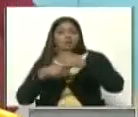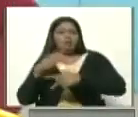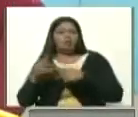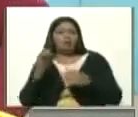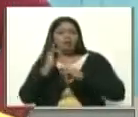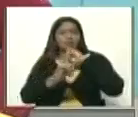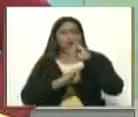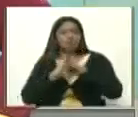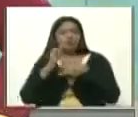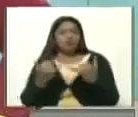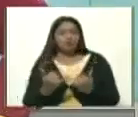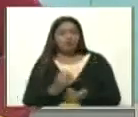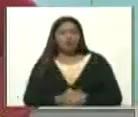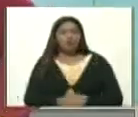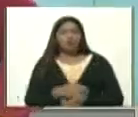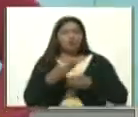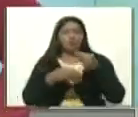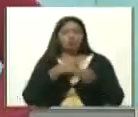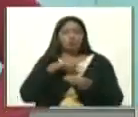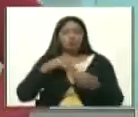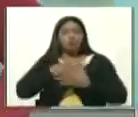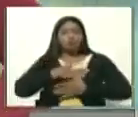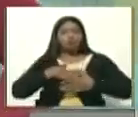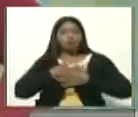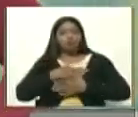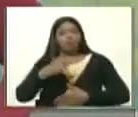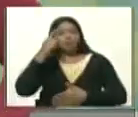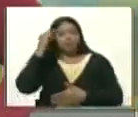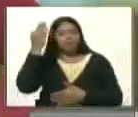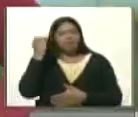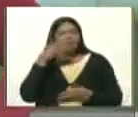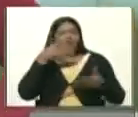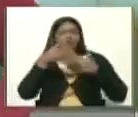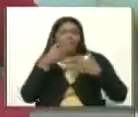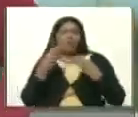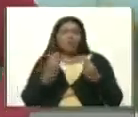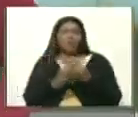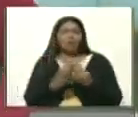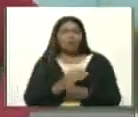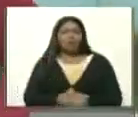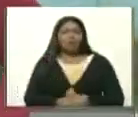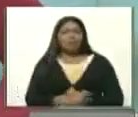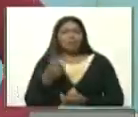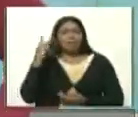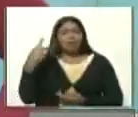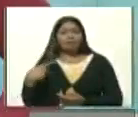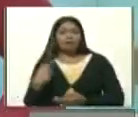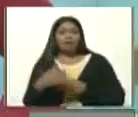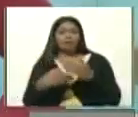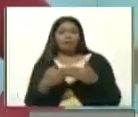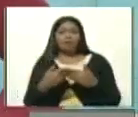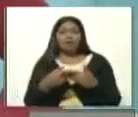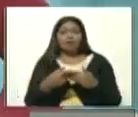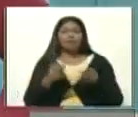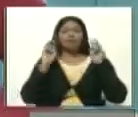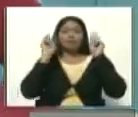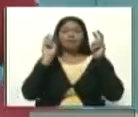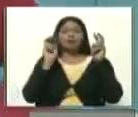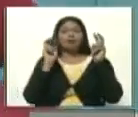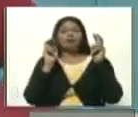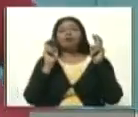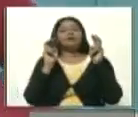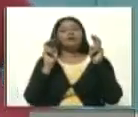internacional a como le plazca, como tú lo comentabas el día de ayer con el tema de Palestina, utilizan el tema internacional según